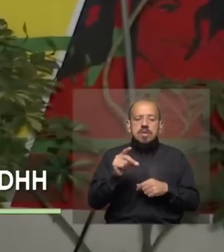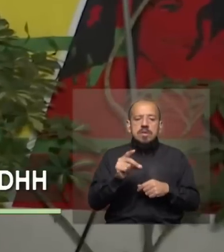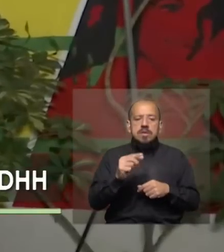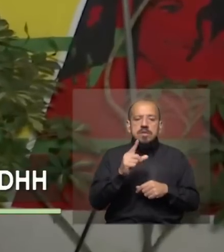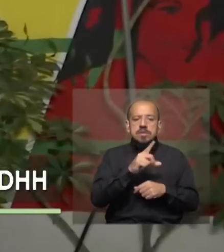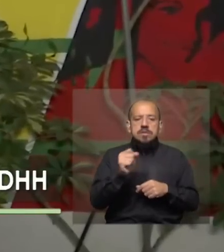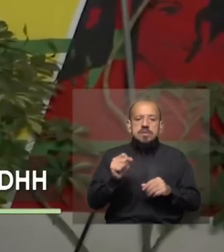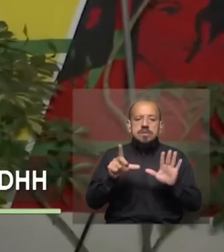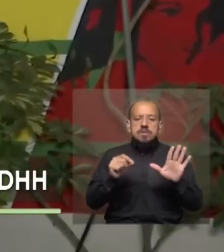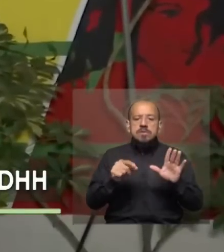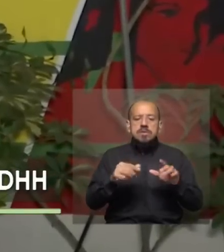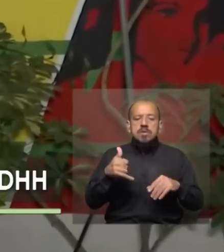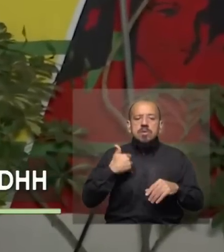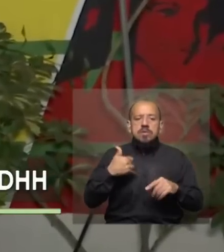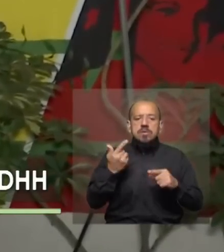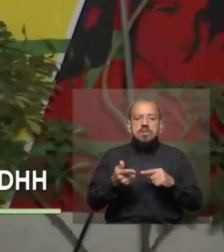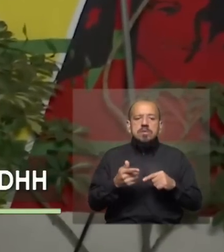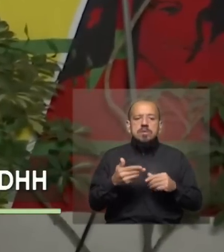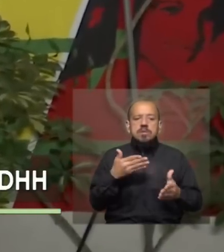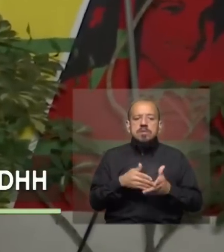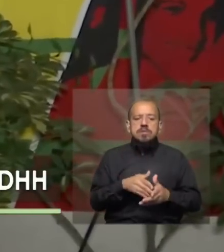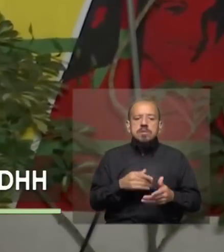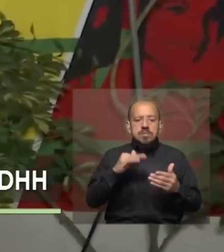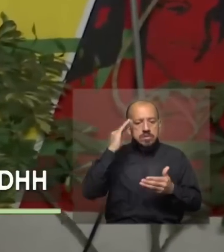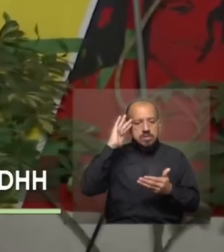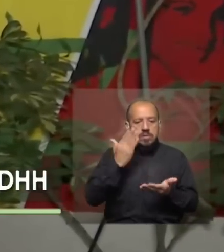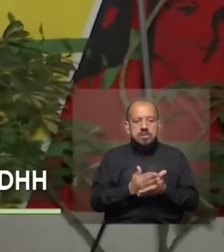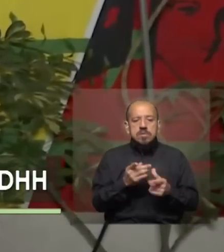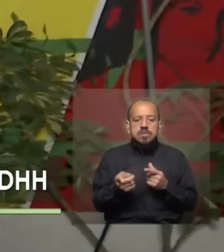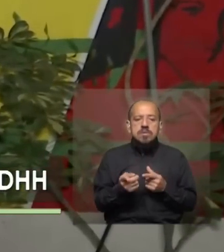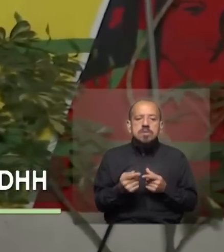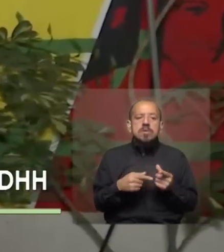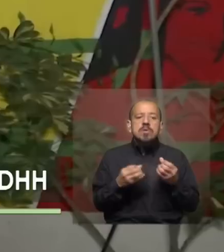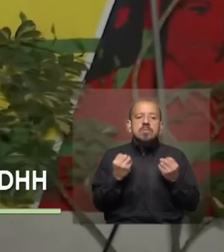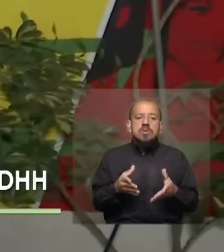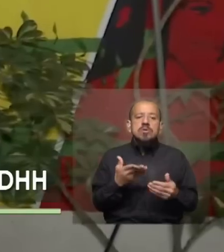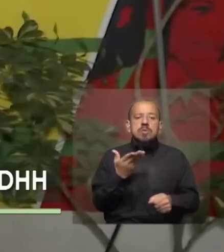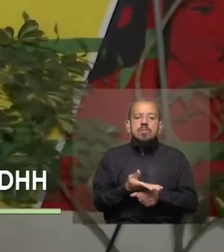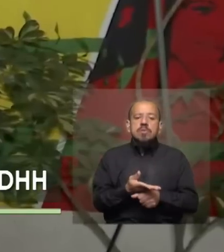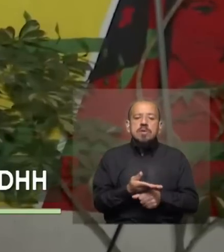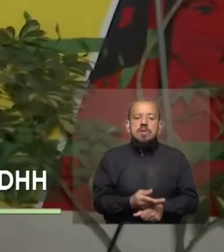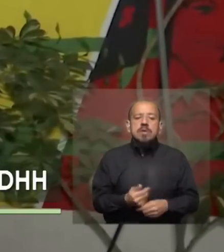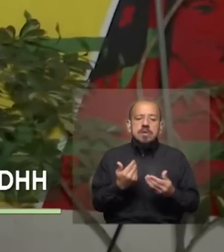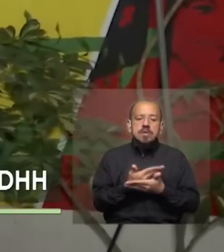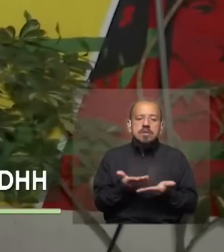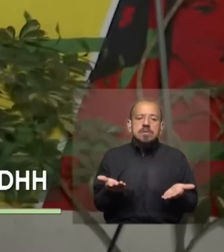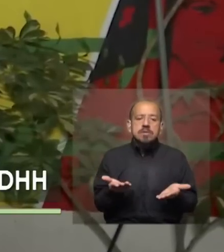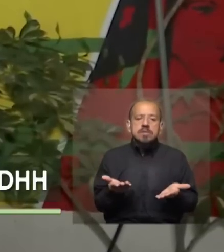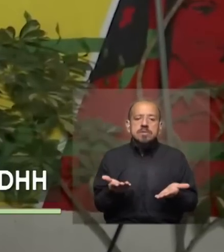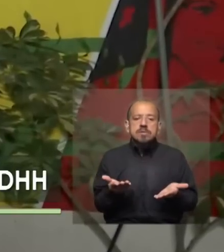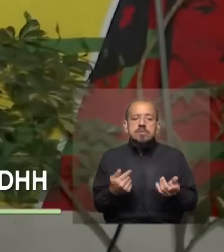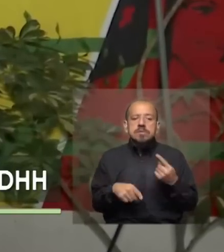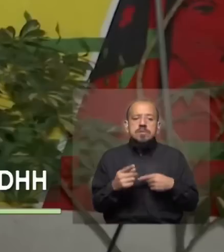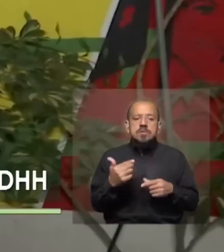pasaron por ese por ese lugar siendo recluidos por la dictadura Cívico militar por eso es que reclaman que se visibilice otros